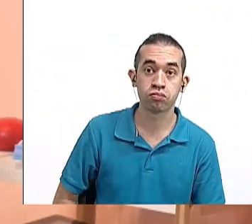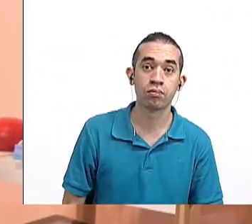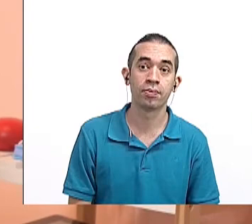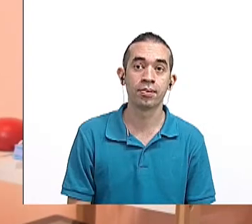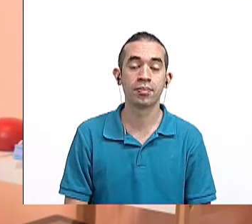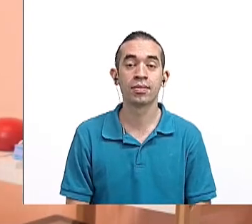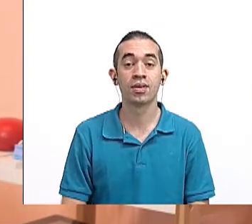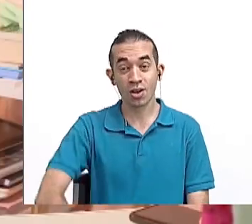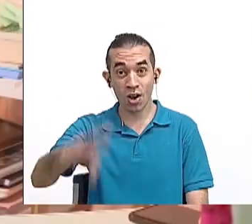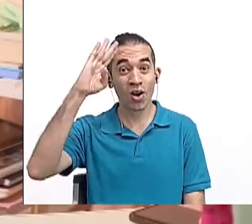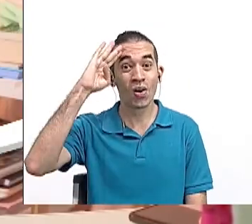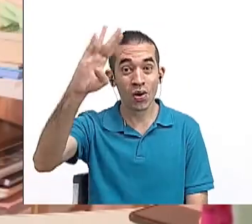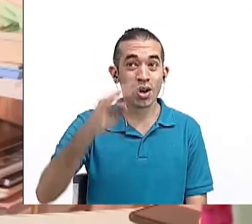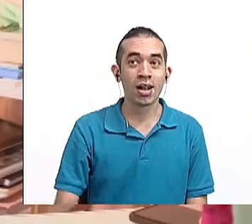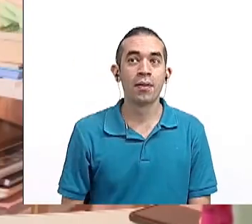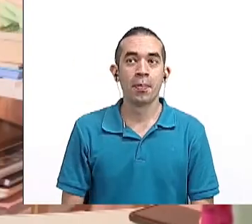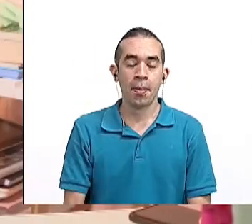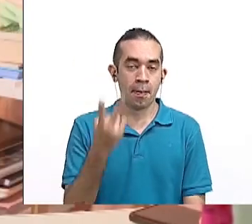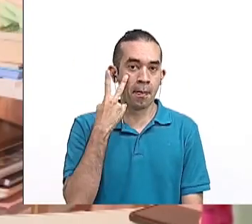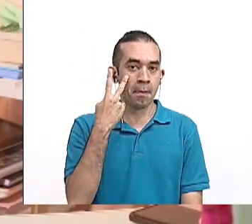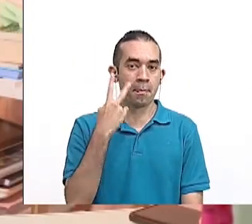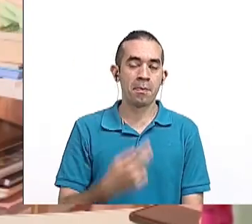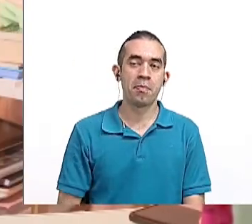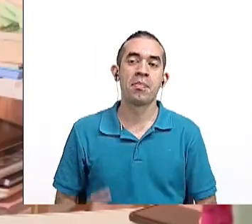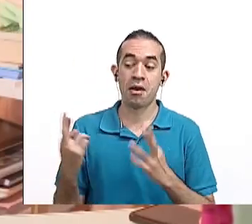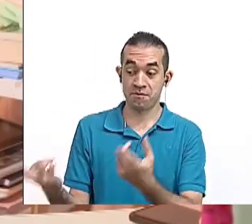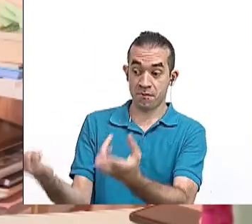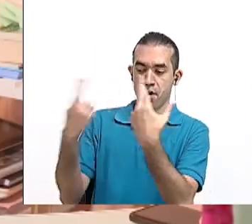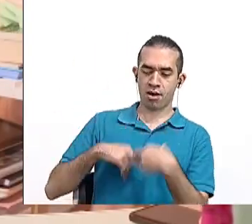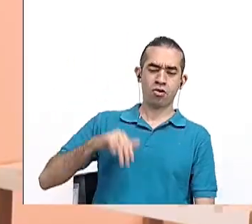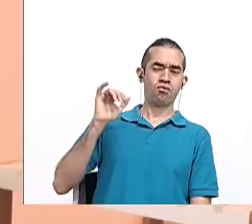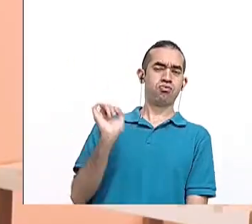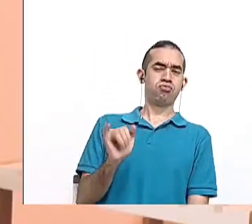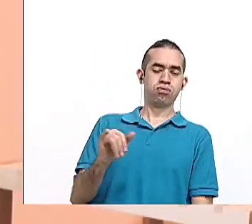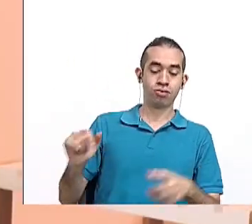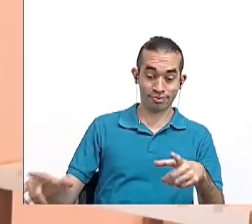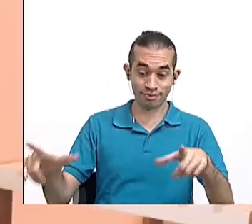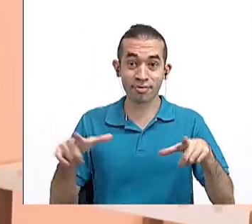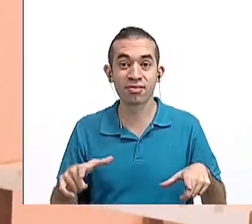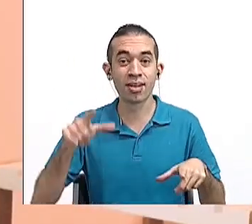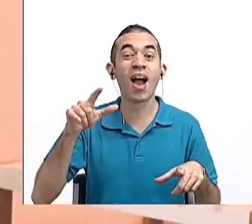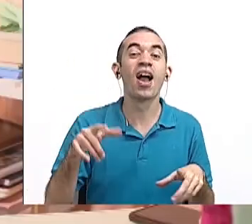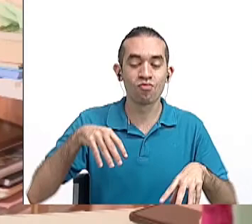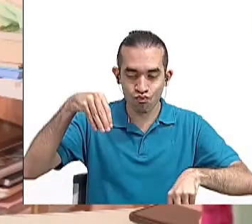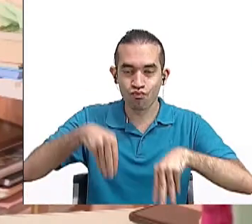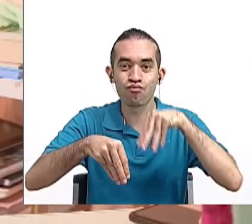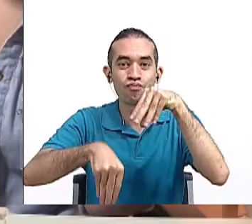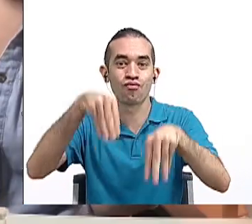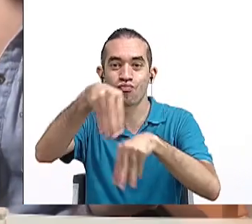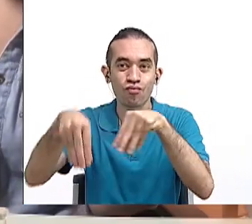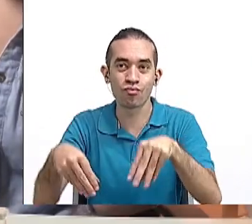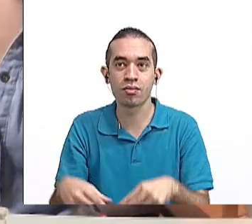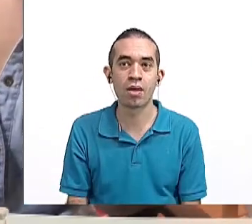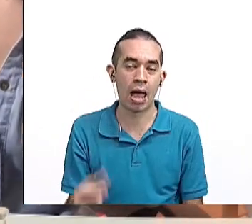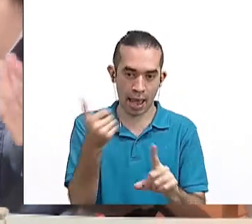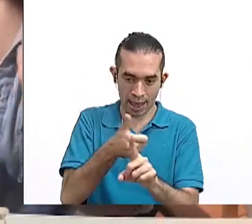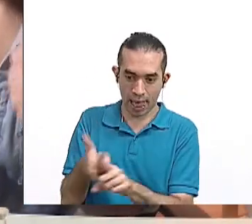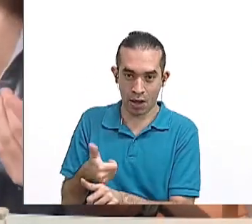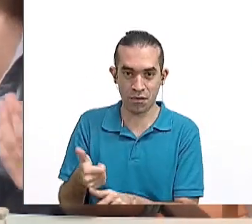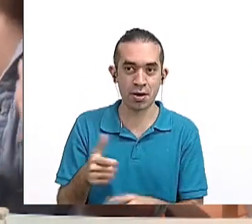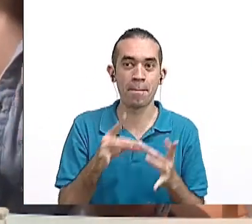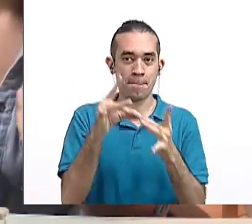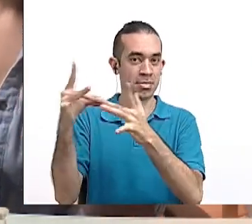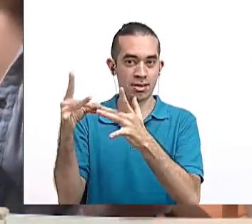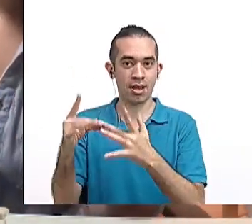o la vean que regalo más tu eres el que me dieron es un tablero de ajedrez y viene con sus piezas a mi